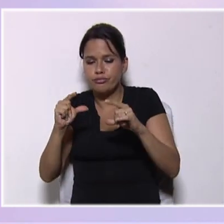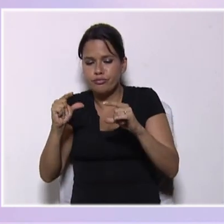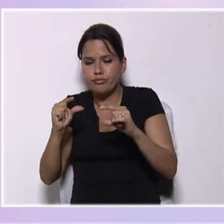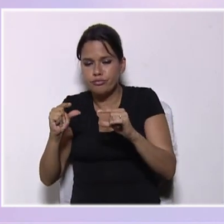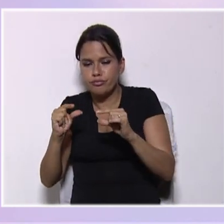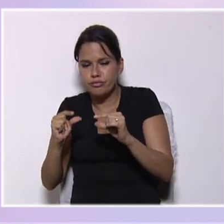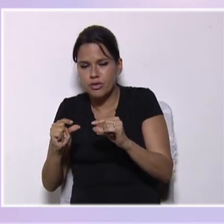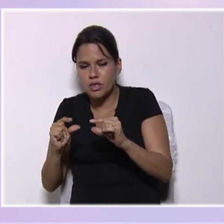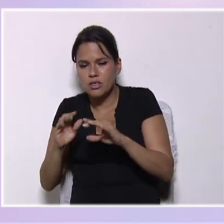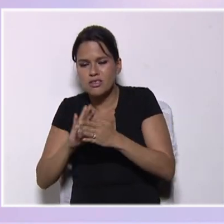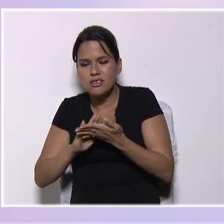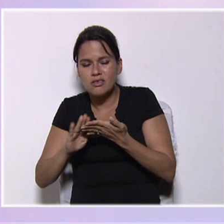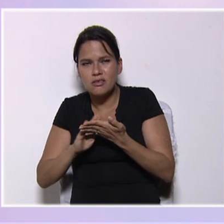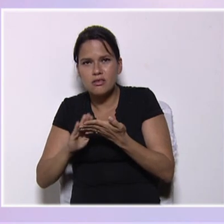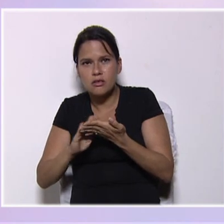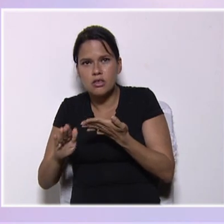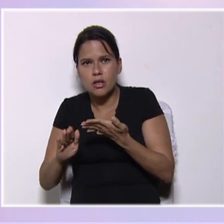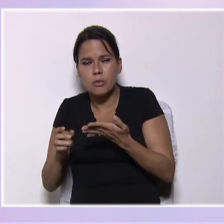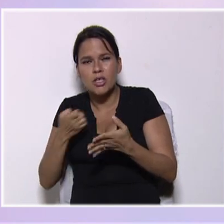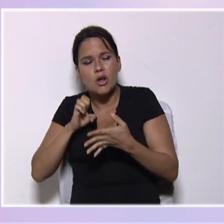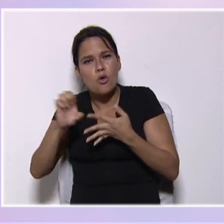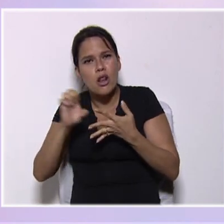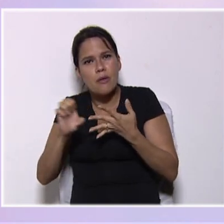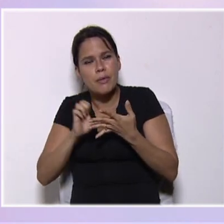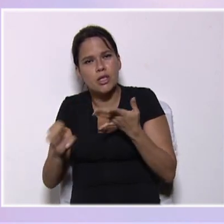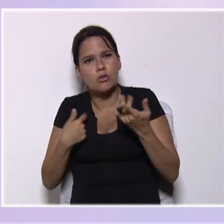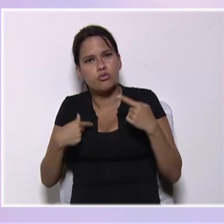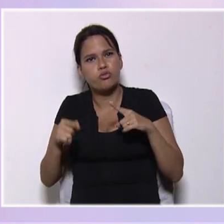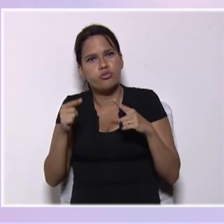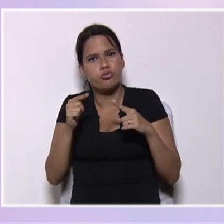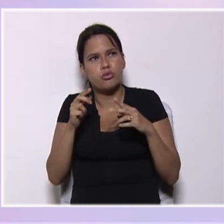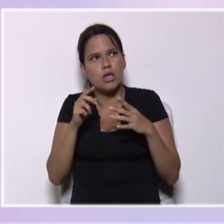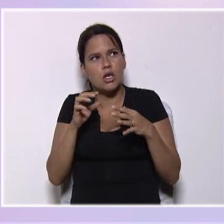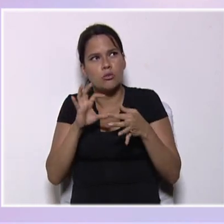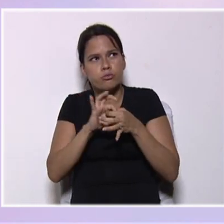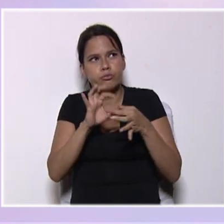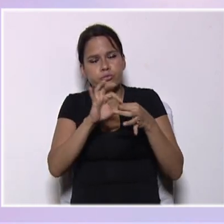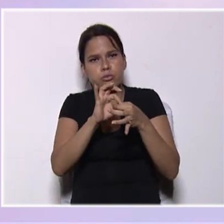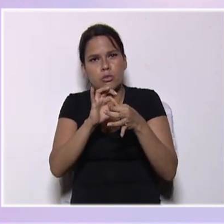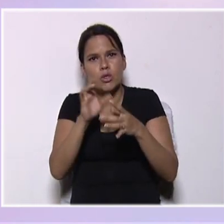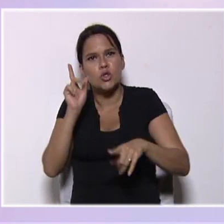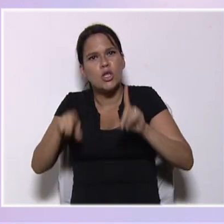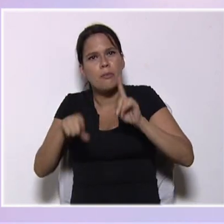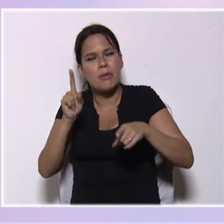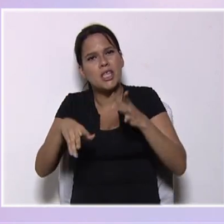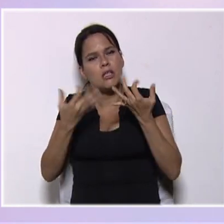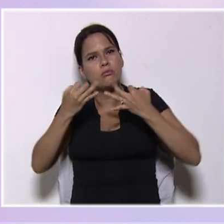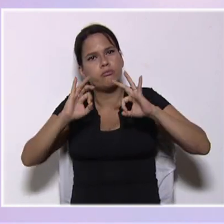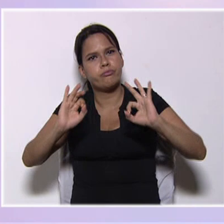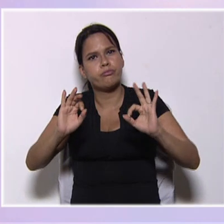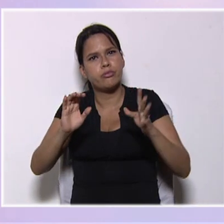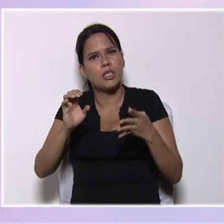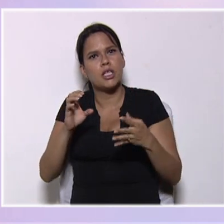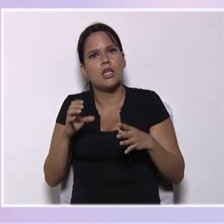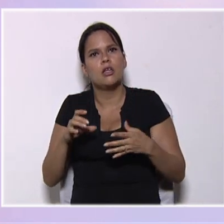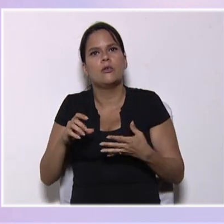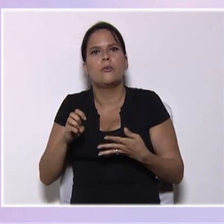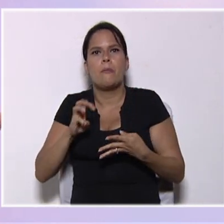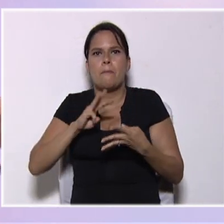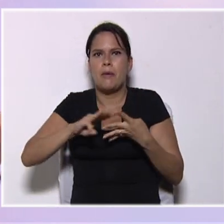básicos que lo componen. Pero eso va a depender de la naturaleza de los materiales. Si un